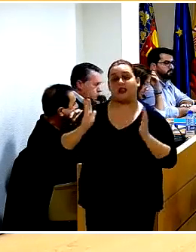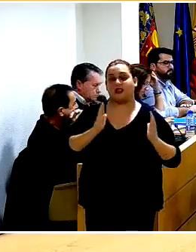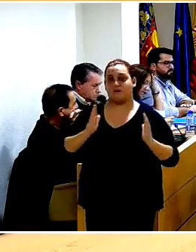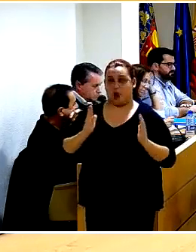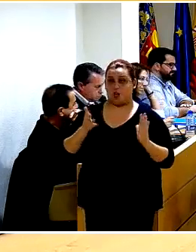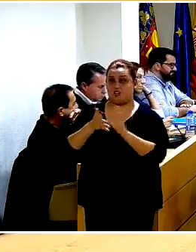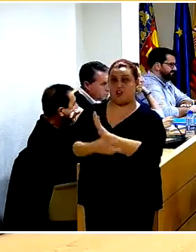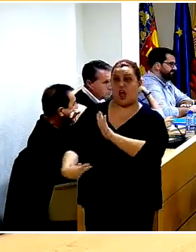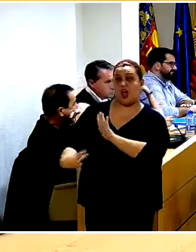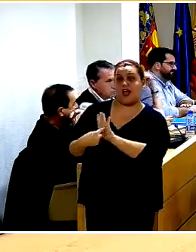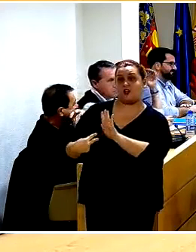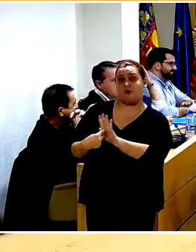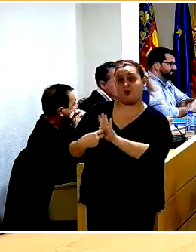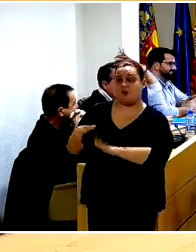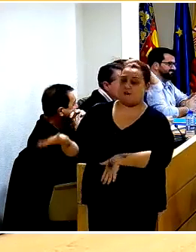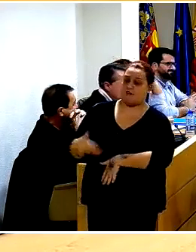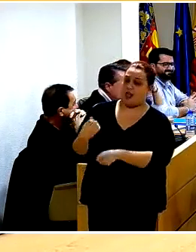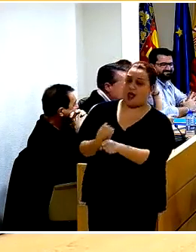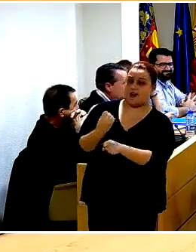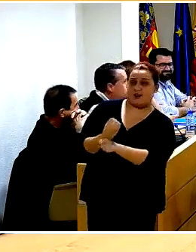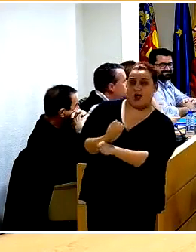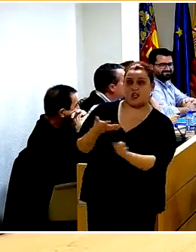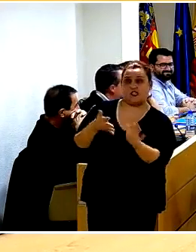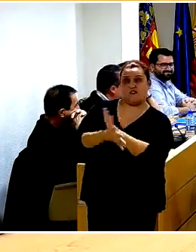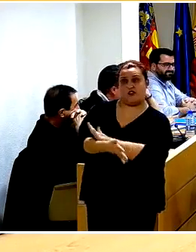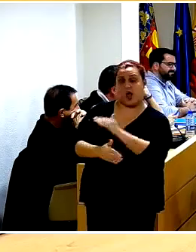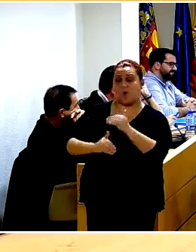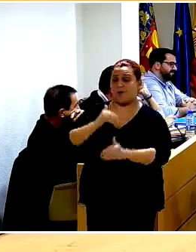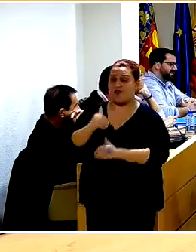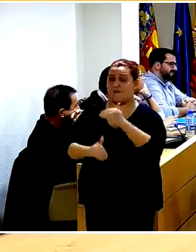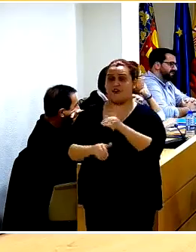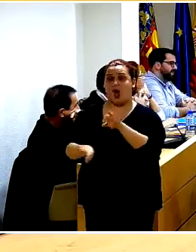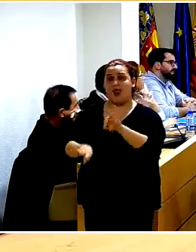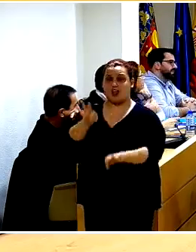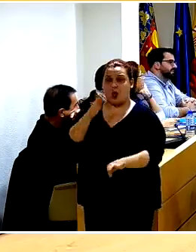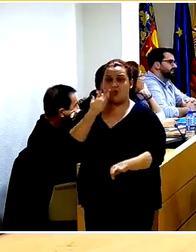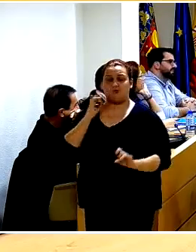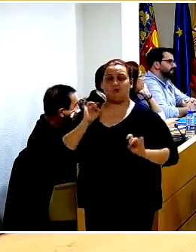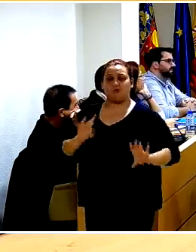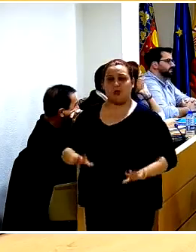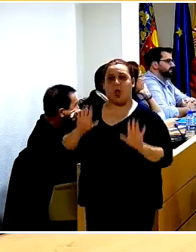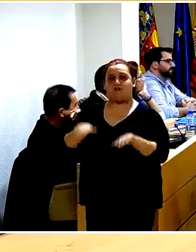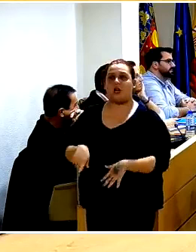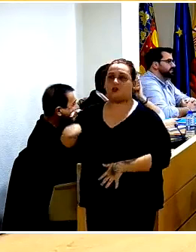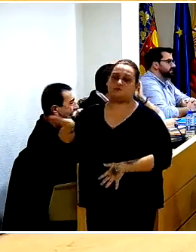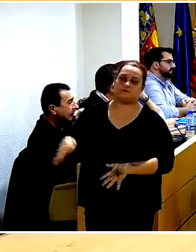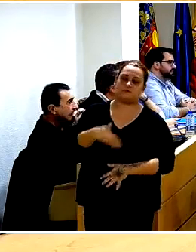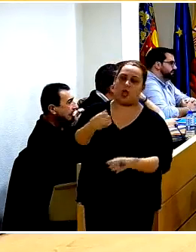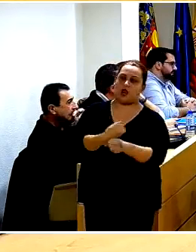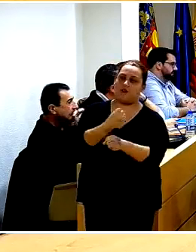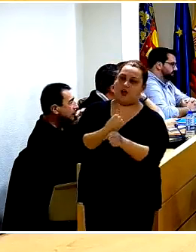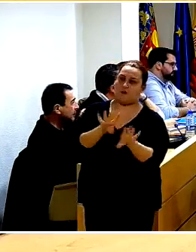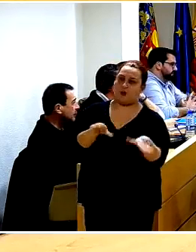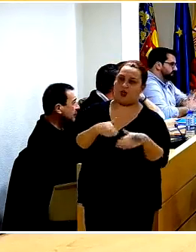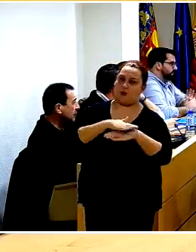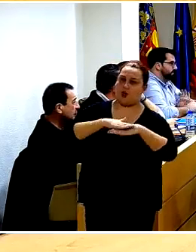enchufados, es decir, los que sin ningún tipo de procedimiento de contratación se eligen a dedo por el equipo de gobierno.